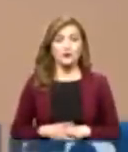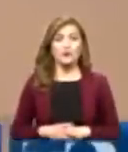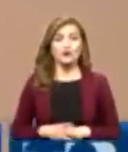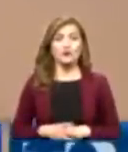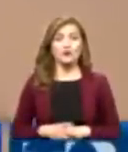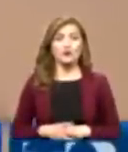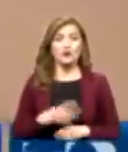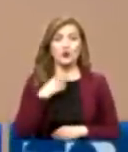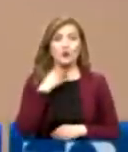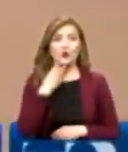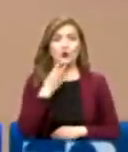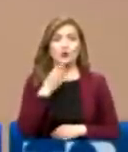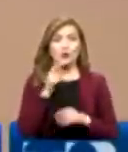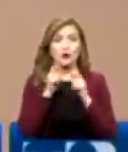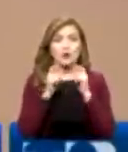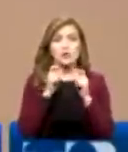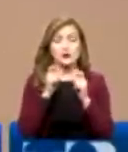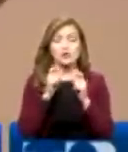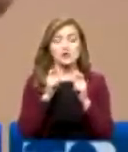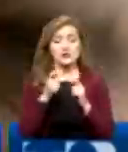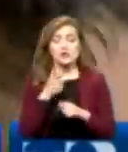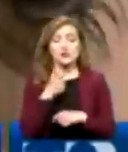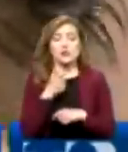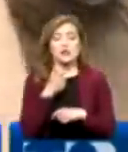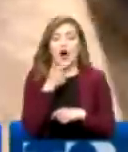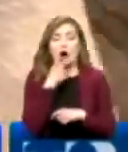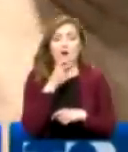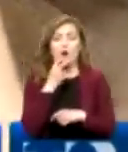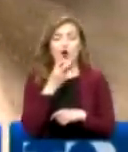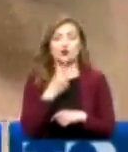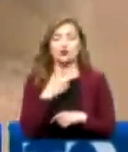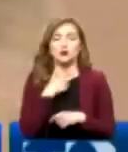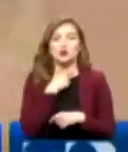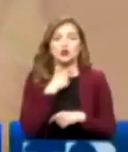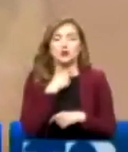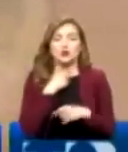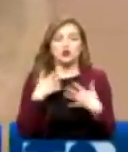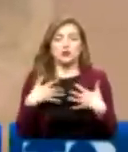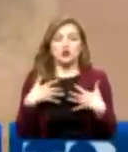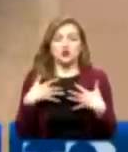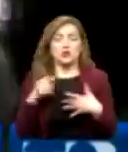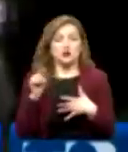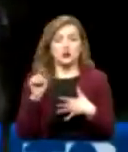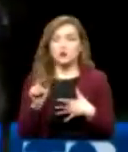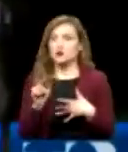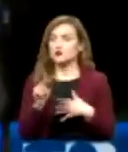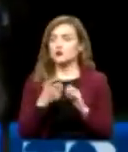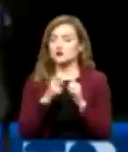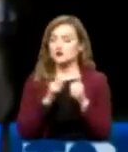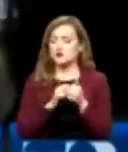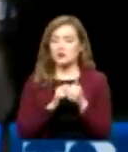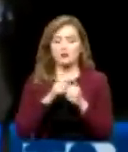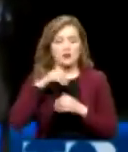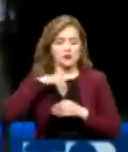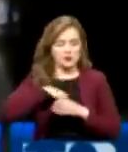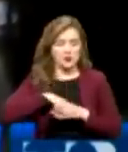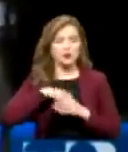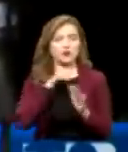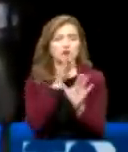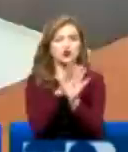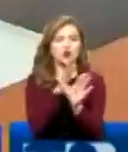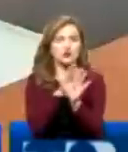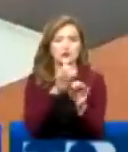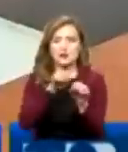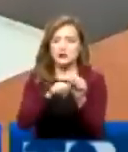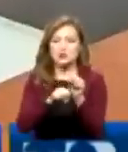Aún con la voz entrecortada y con las lesiones físicas y psicológicas sin curar, Verónica salió otra vez a la luz para recordar su caso